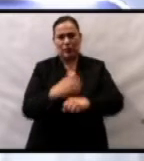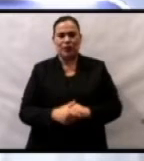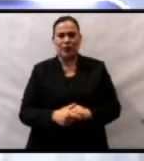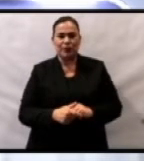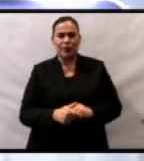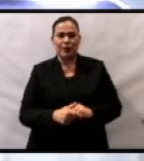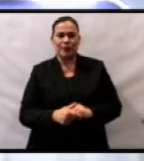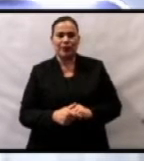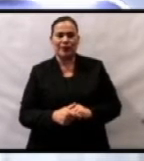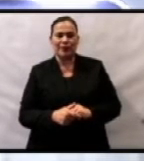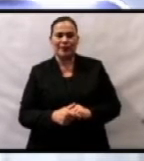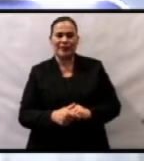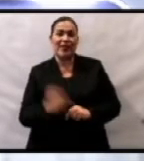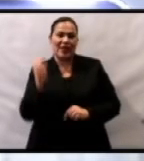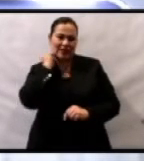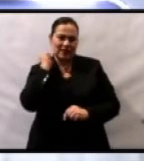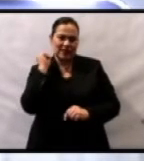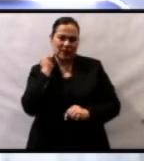Del síndico también.